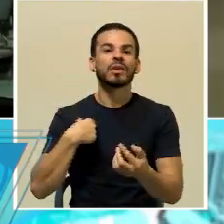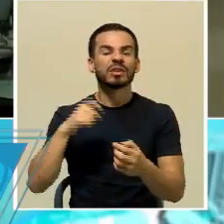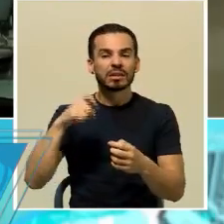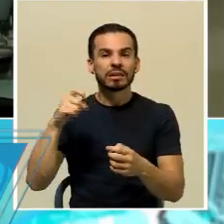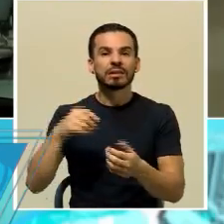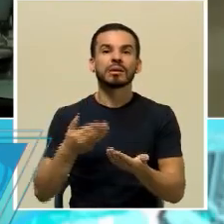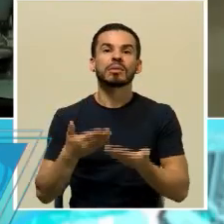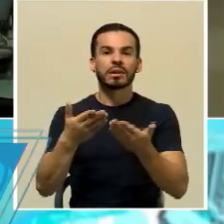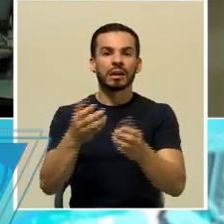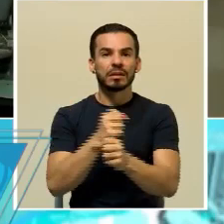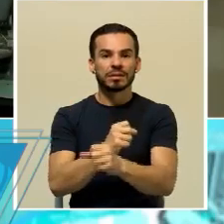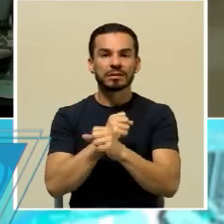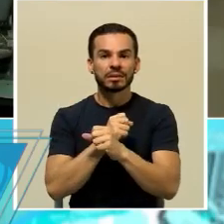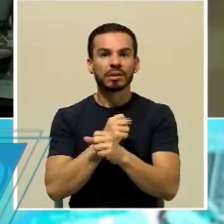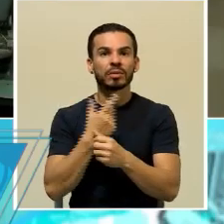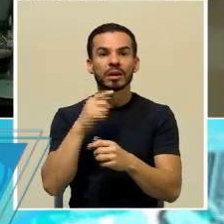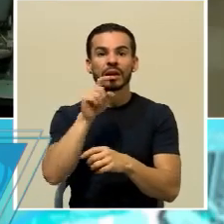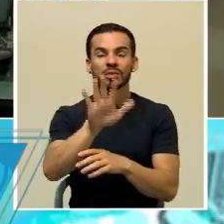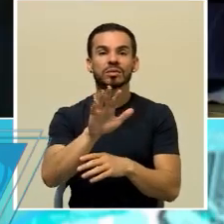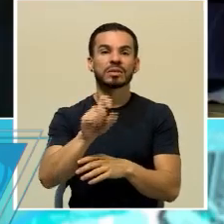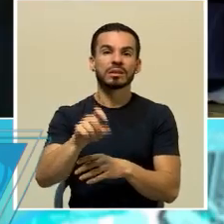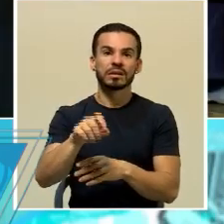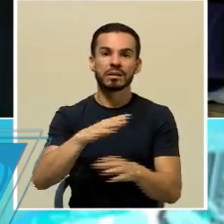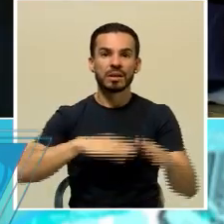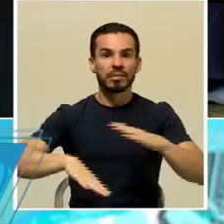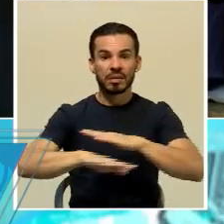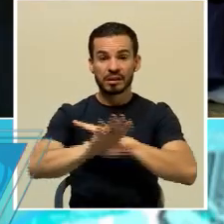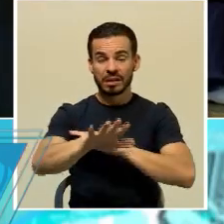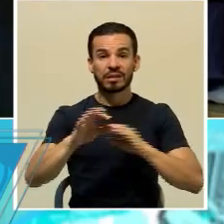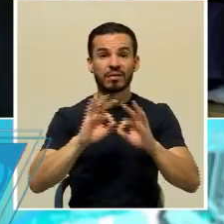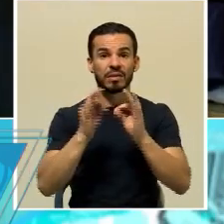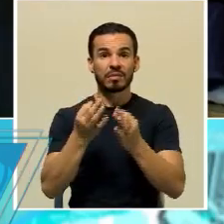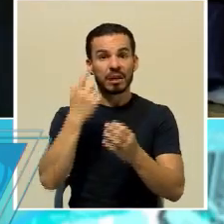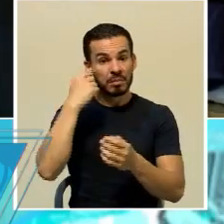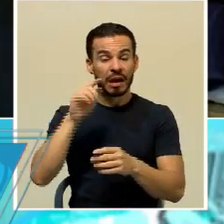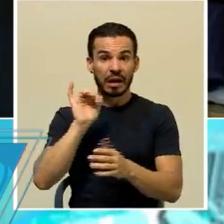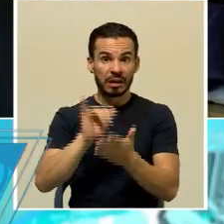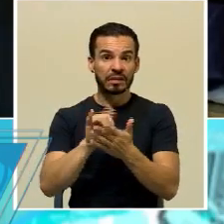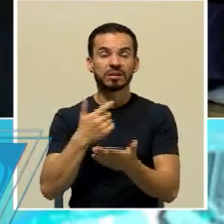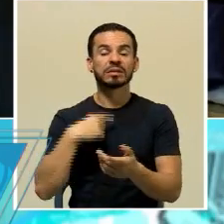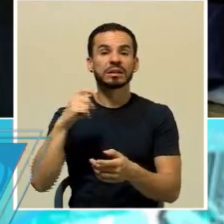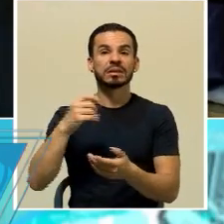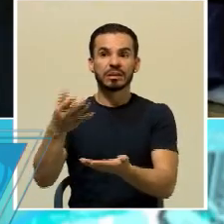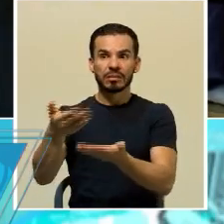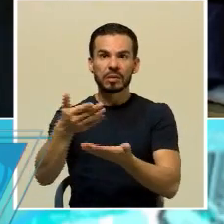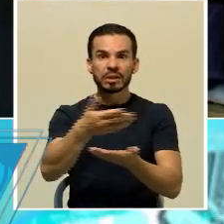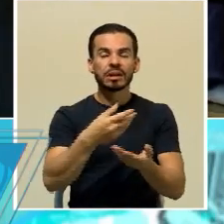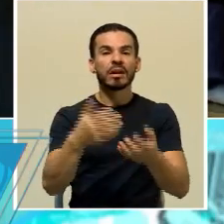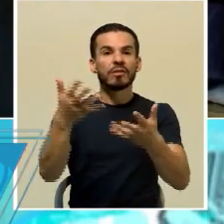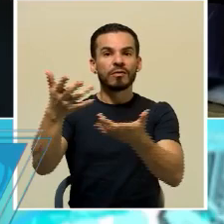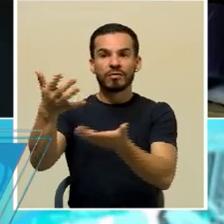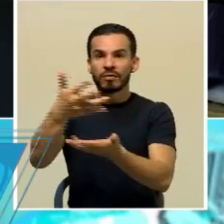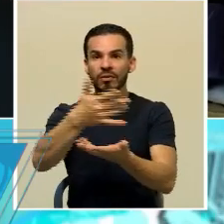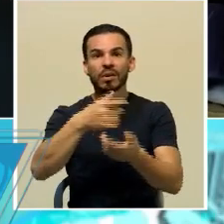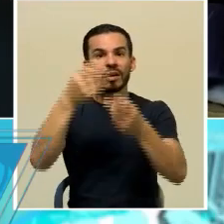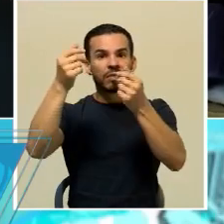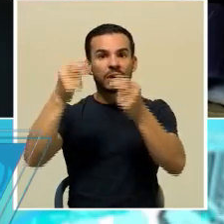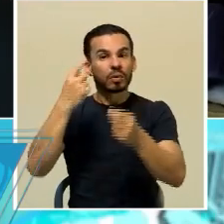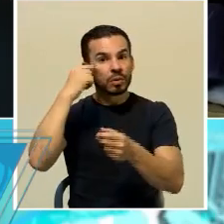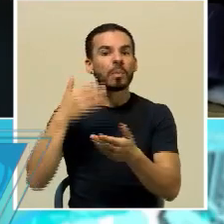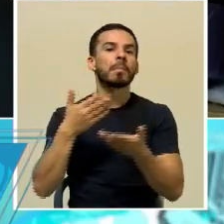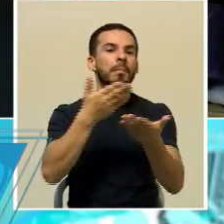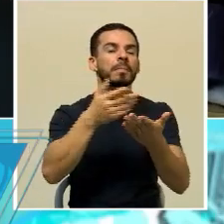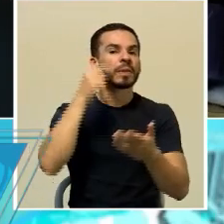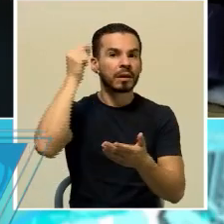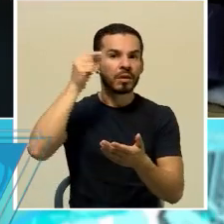darle seguridad por lo menos a sus necesidades básicas a estas familias, y para ello necesitamos obtener recursos para el